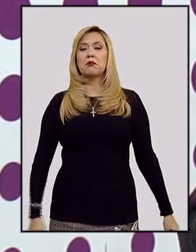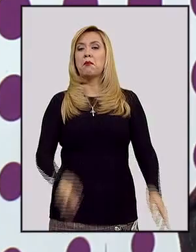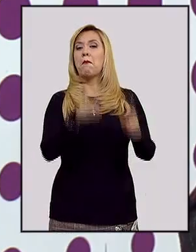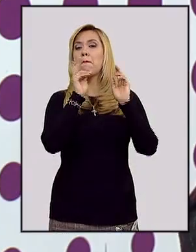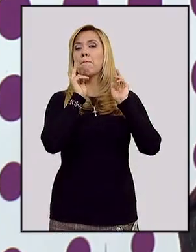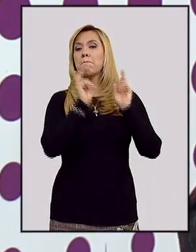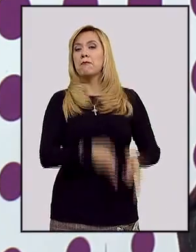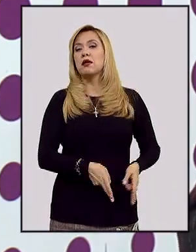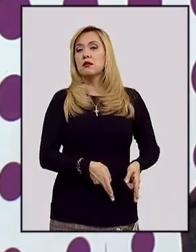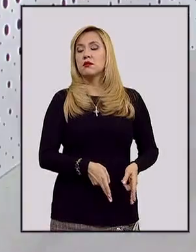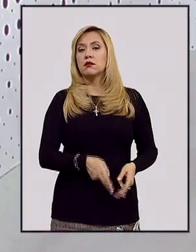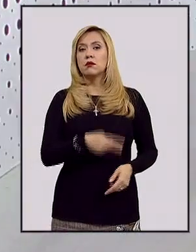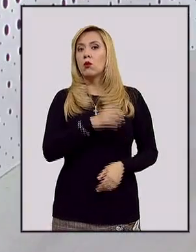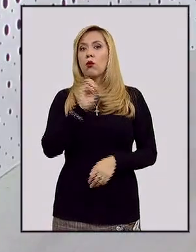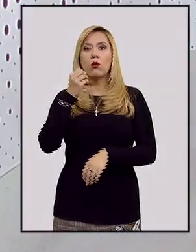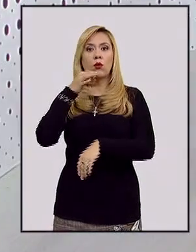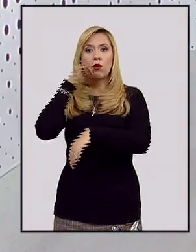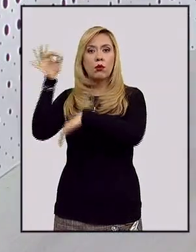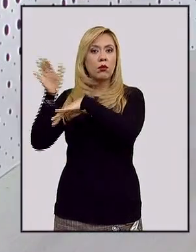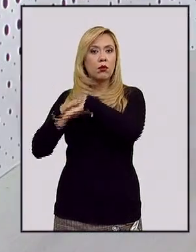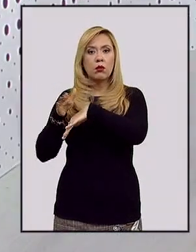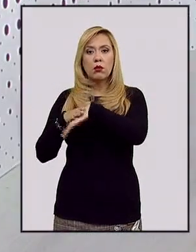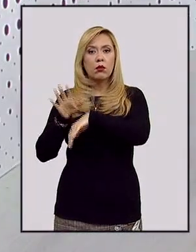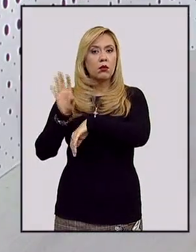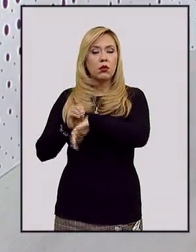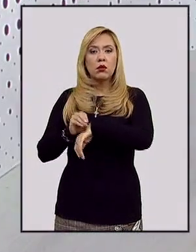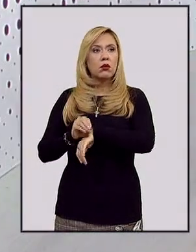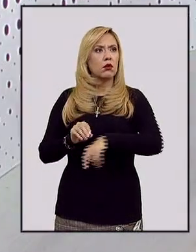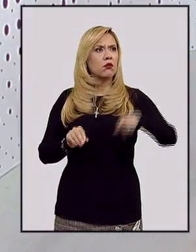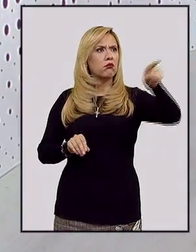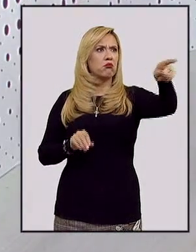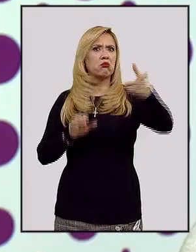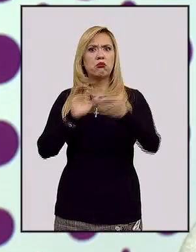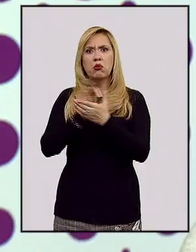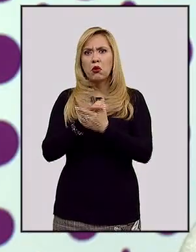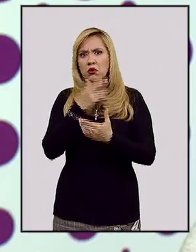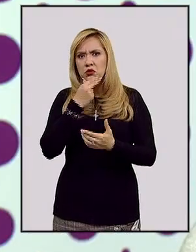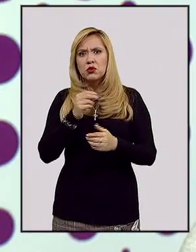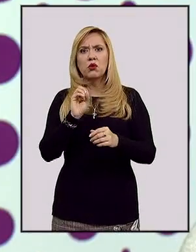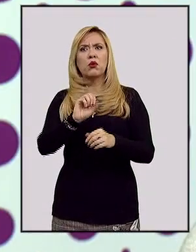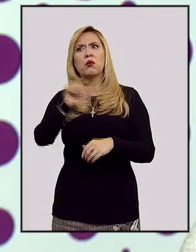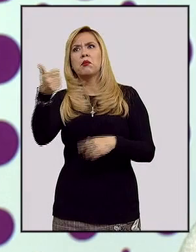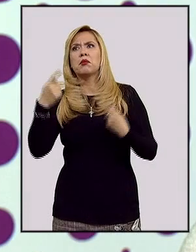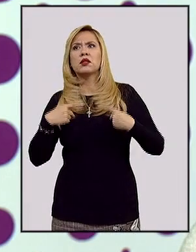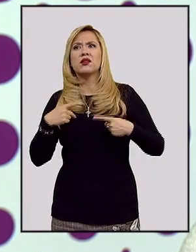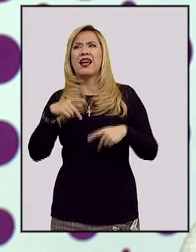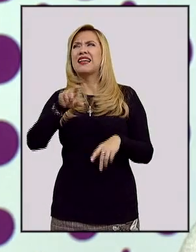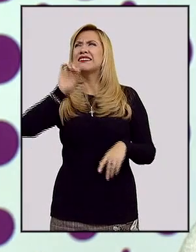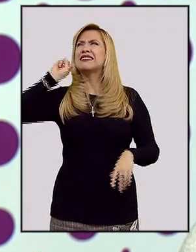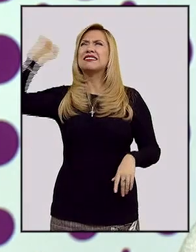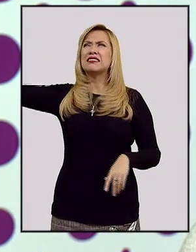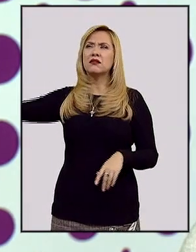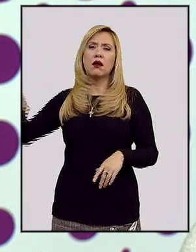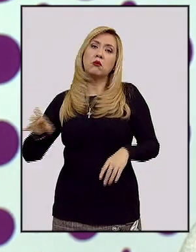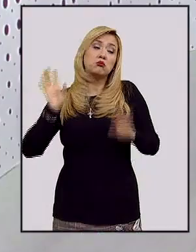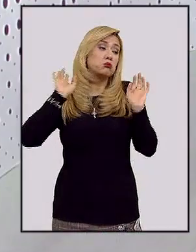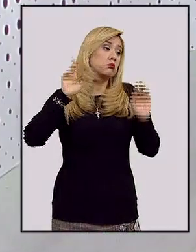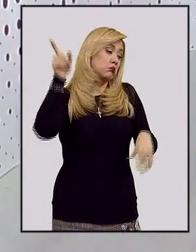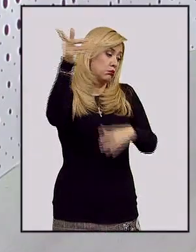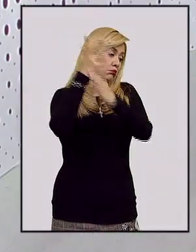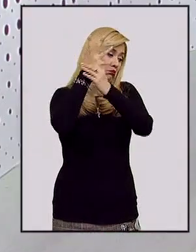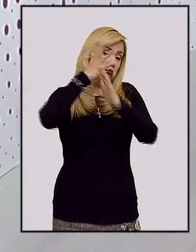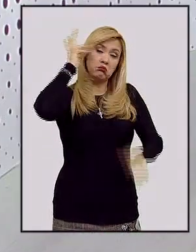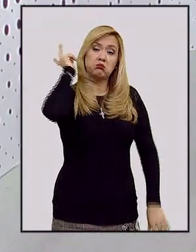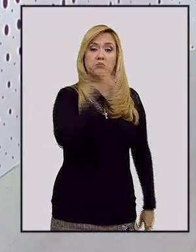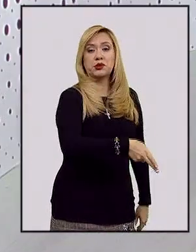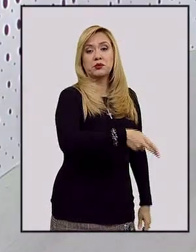otorgue el consentimiento, sino que la haga su esposo u otra persona. Y es una realidad en México y más en